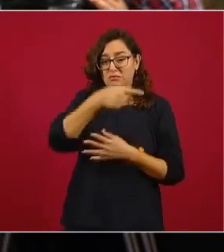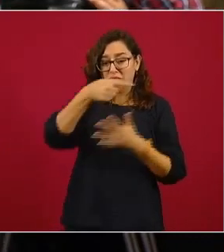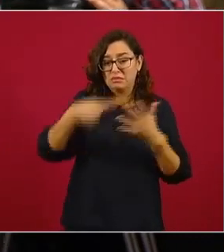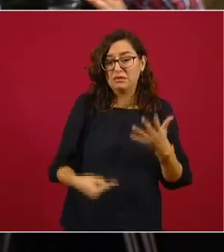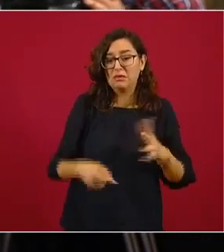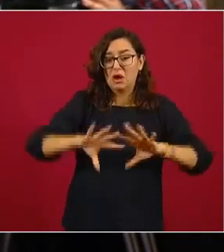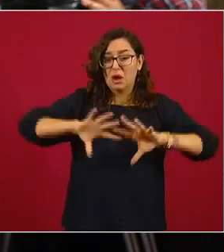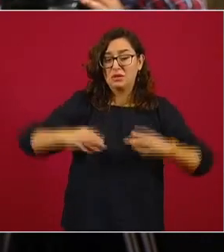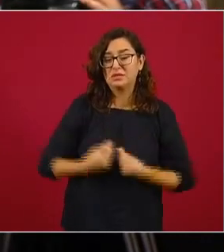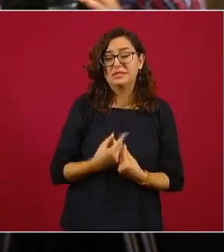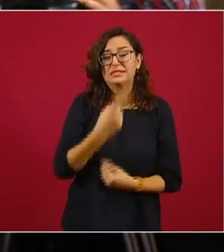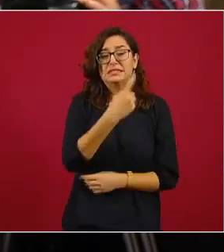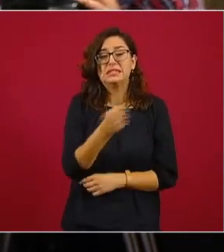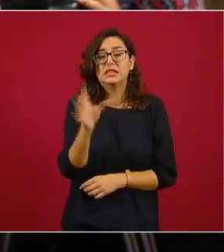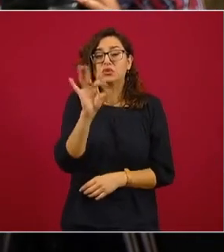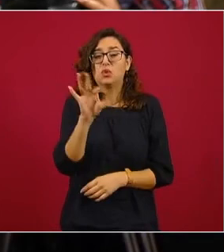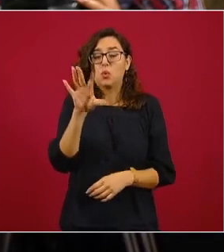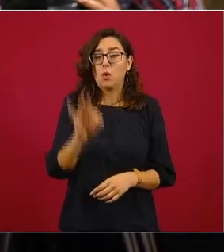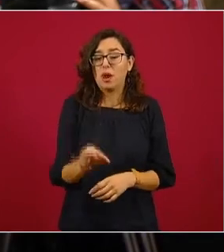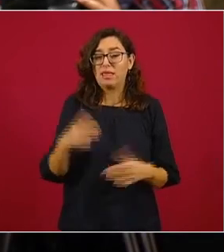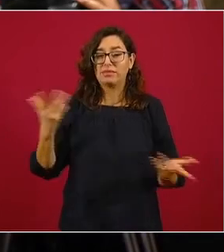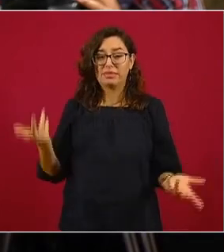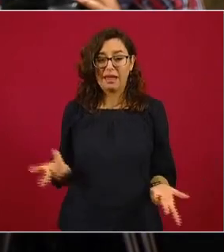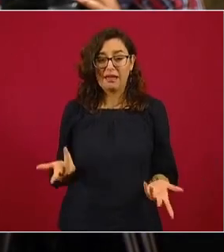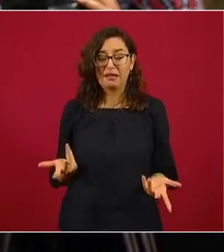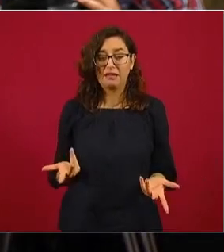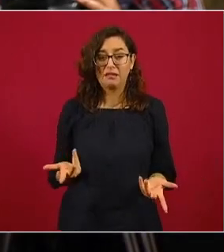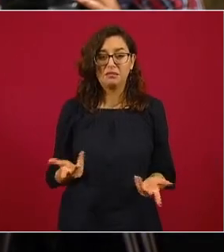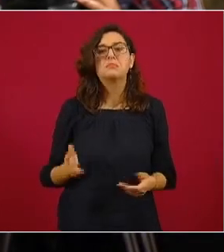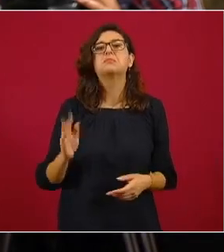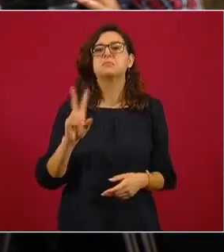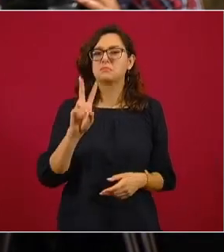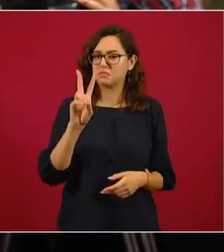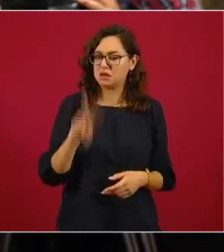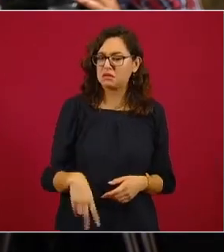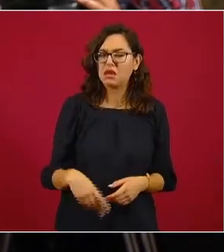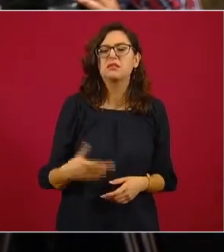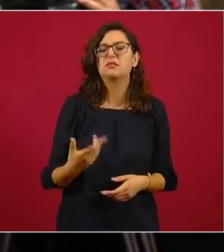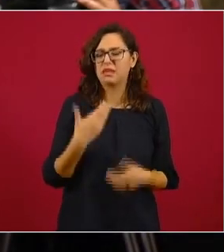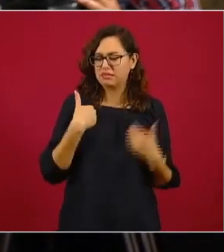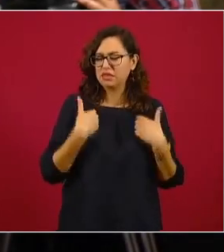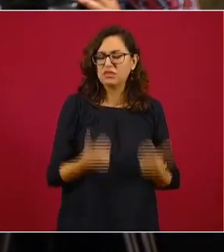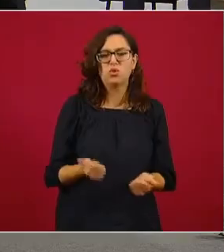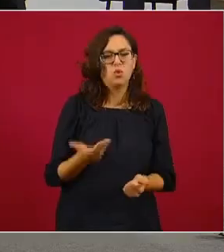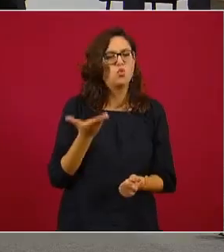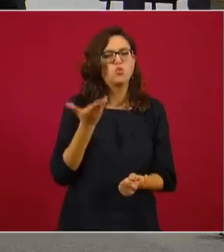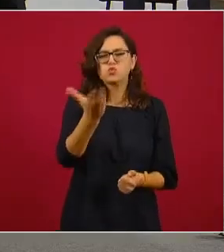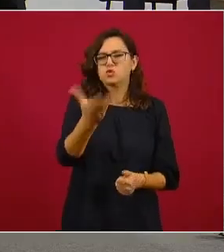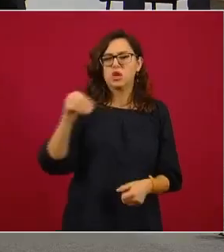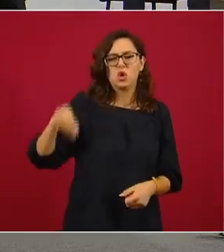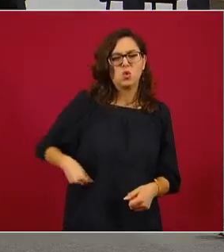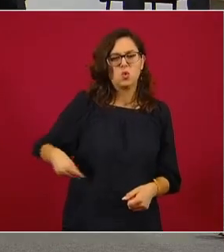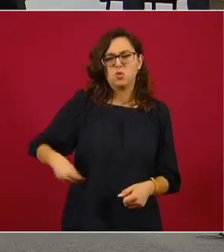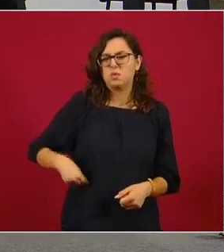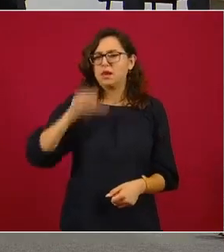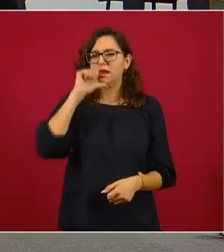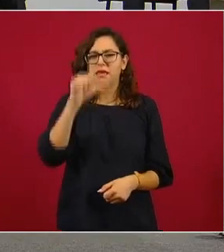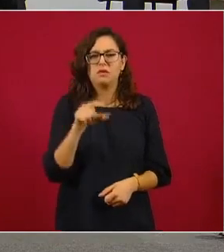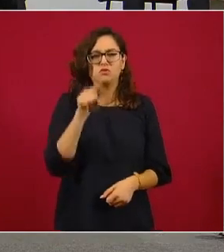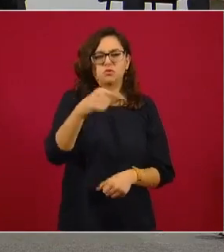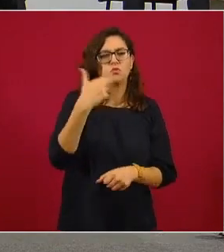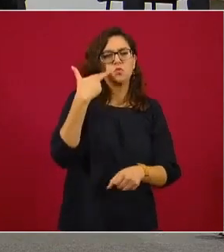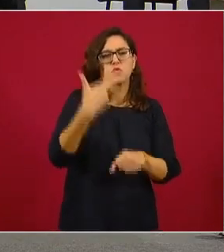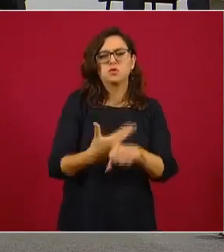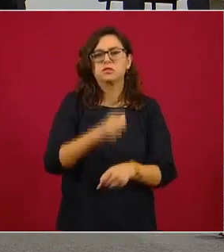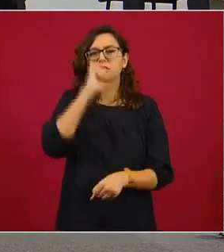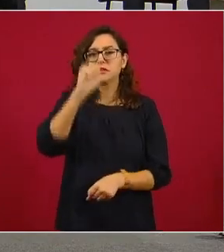de 2000 a la fecha? En el entendido de que estos casos no son de su competencia, señor presidente, y que le corresponde a otras instituciones su atención,